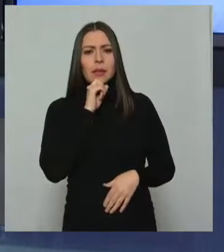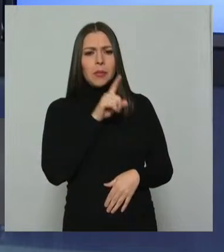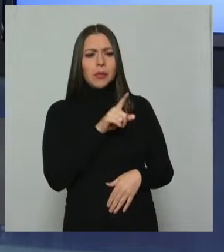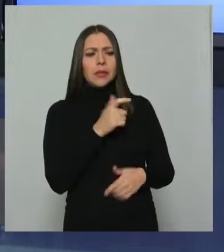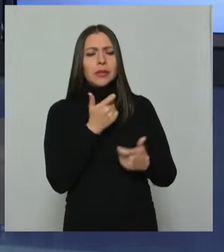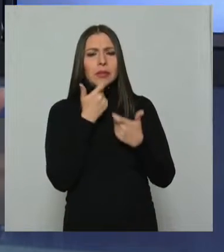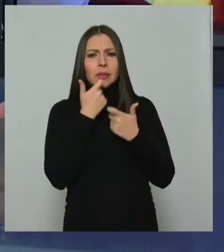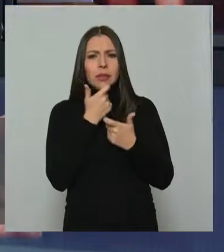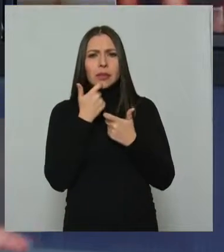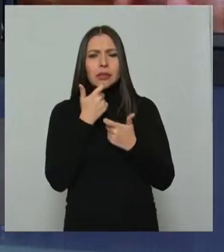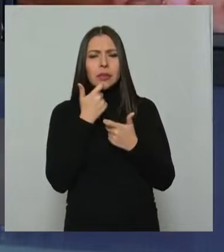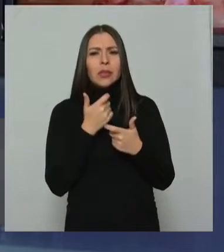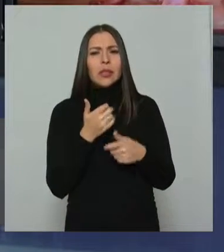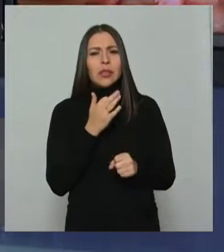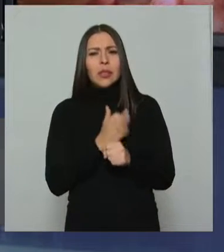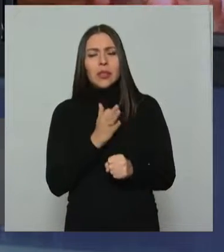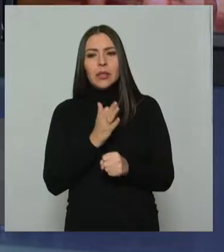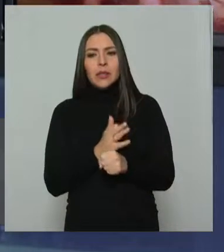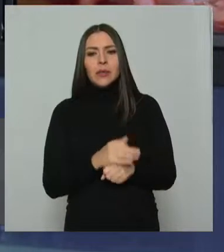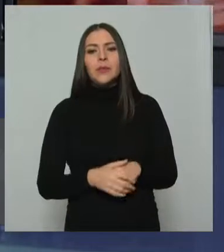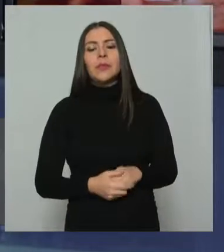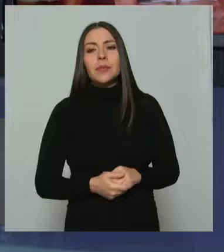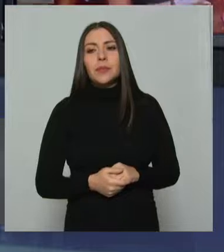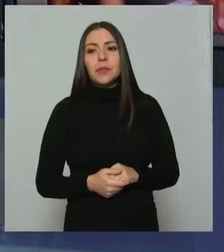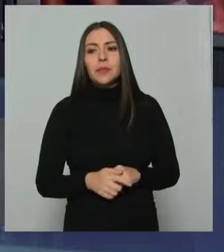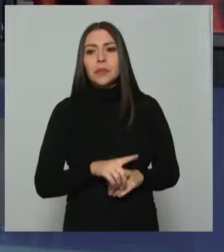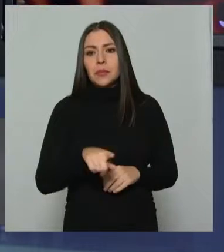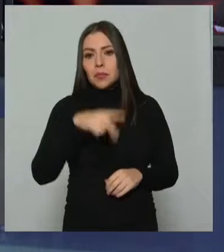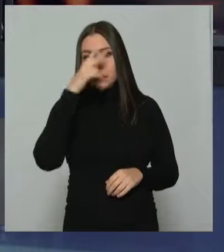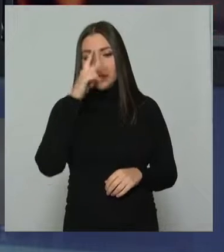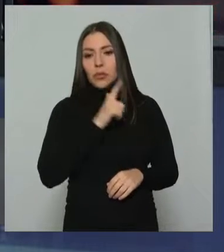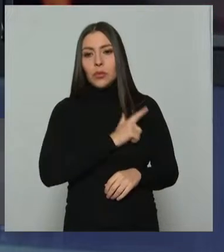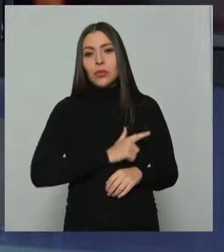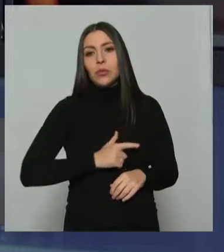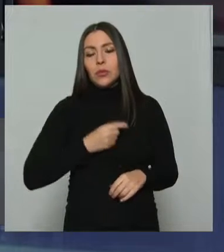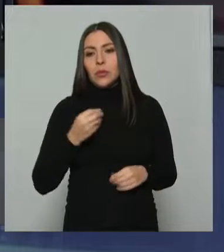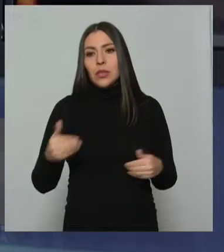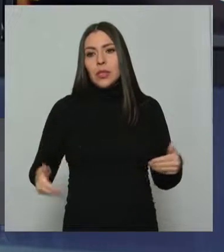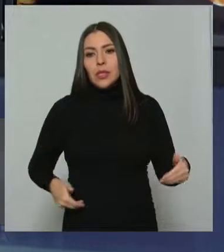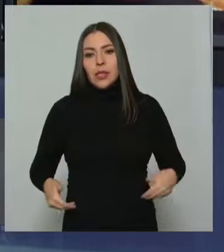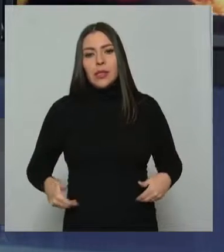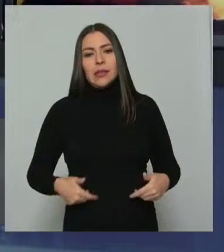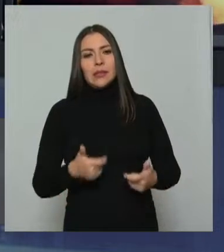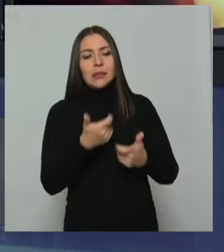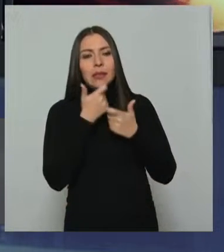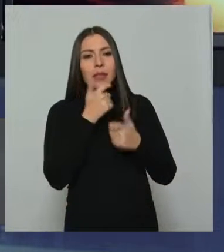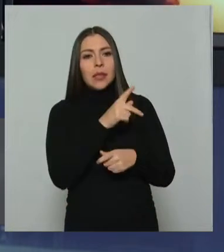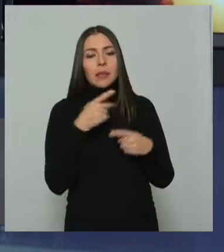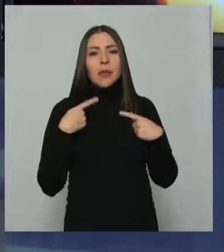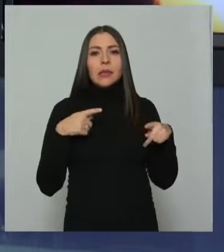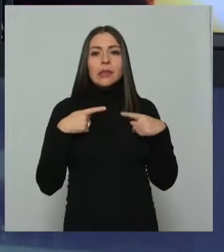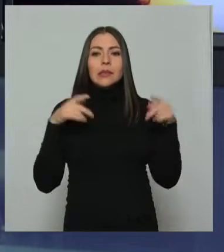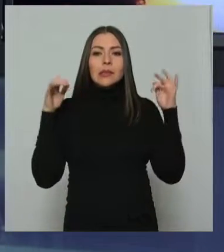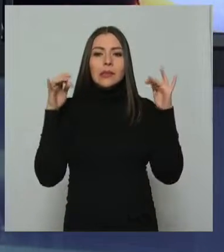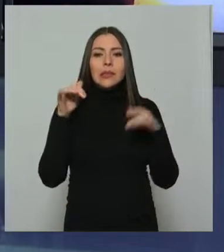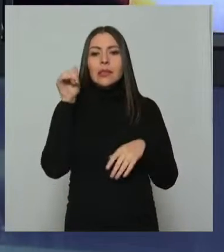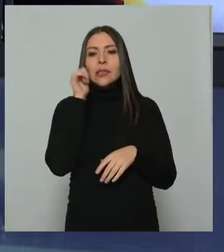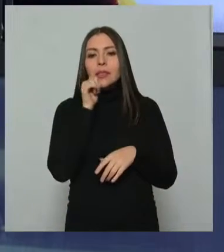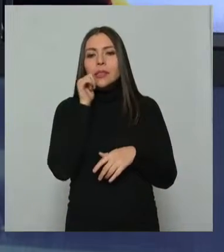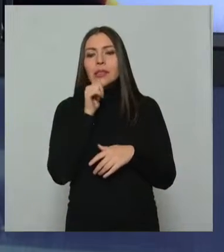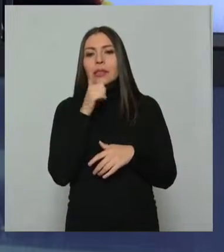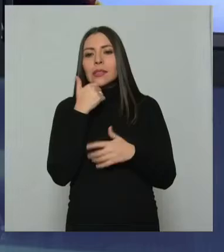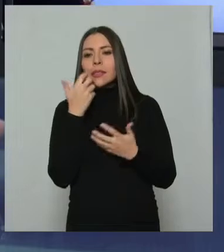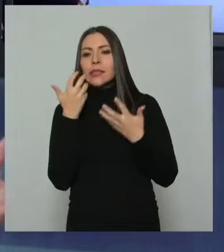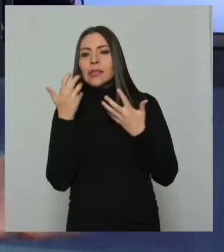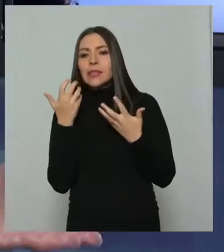El mexicano da mucho para el teatro de comedia, y los asistentes, los espectadores siempre están esperando tener